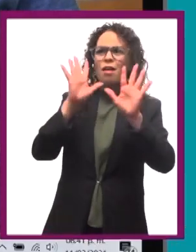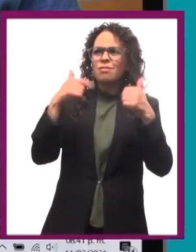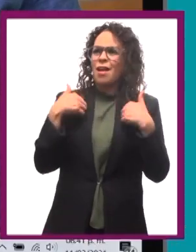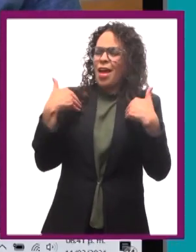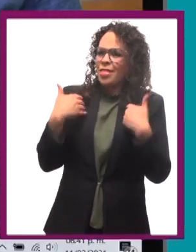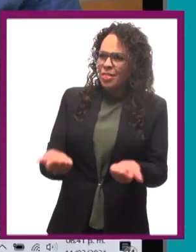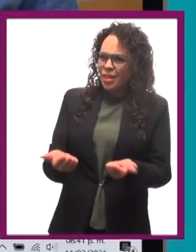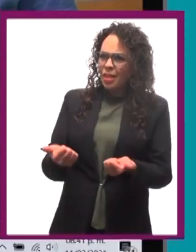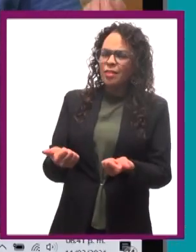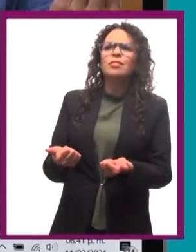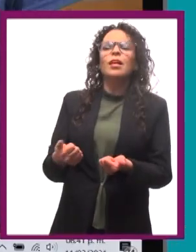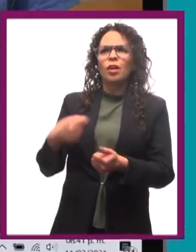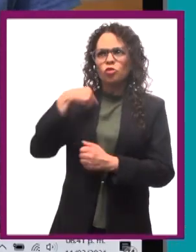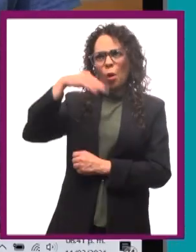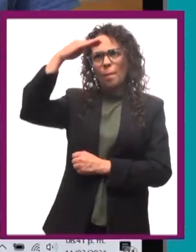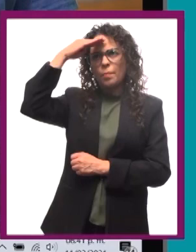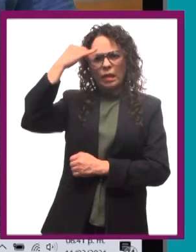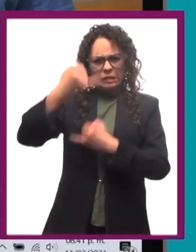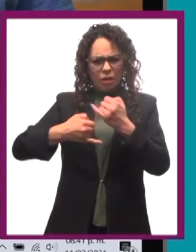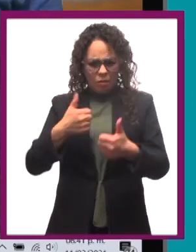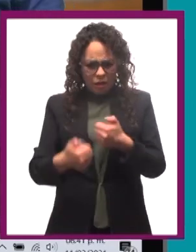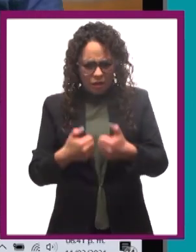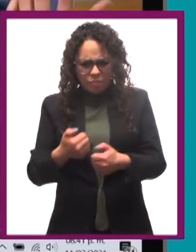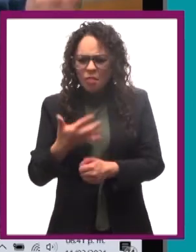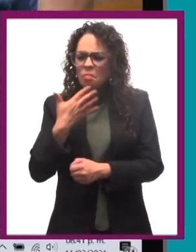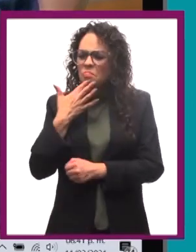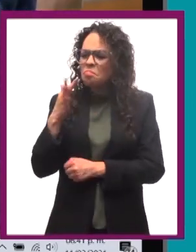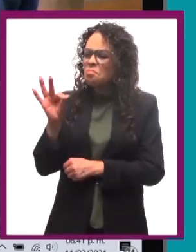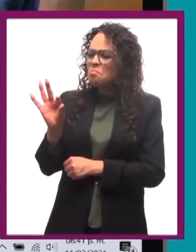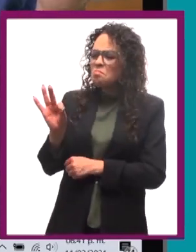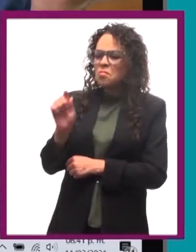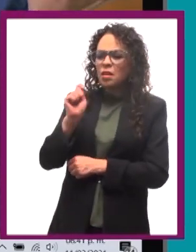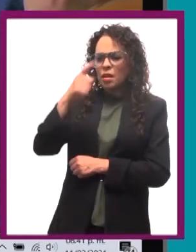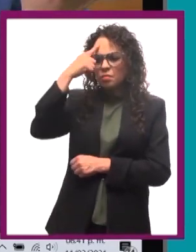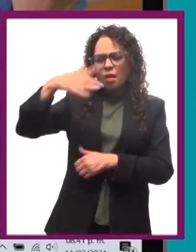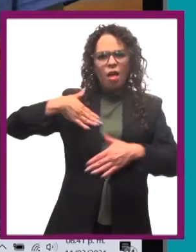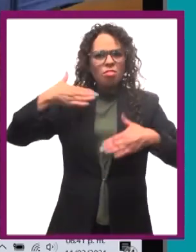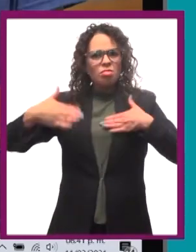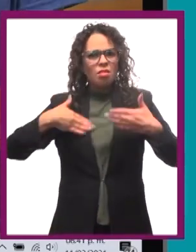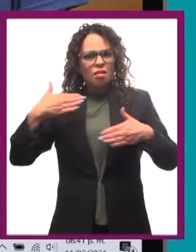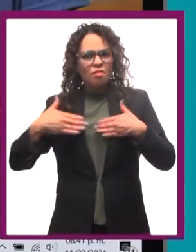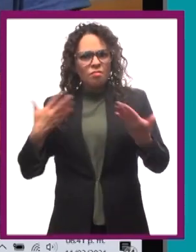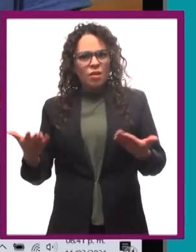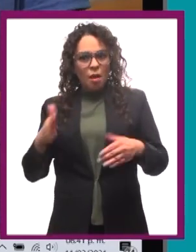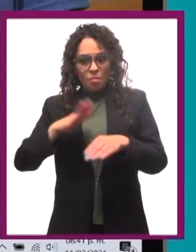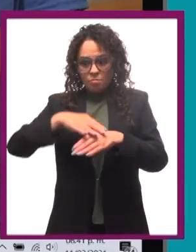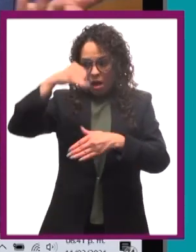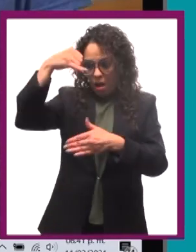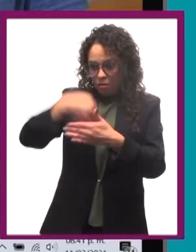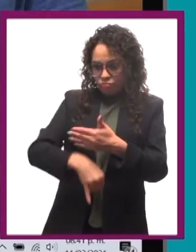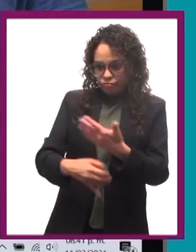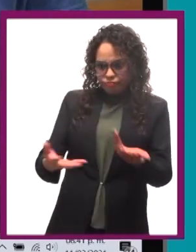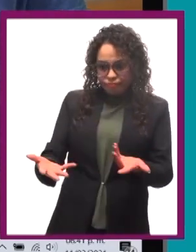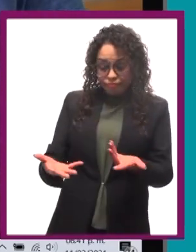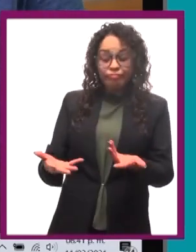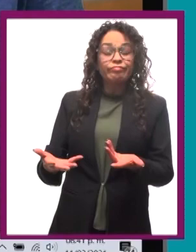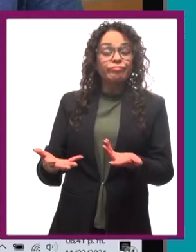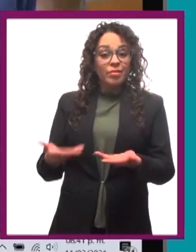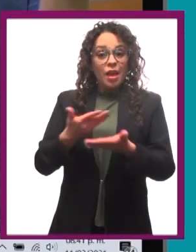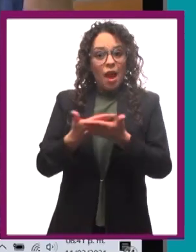Ya entiendo. Pensar que solamente había visto el juego como una forma de entretenimiento sin mayor